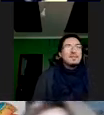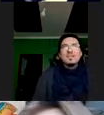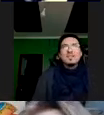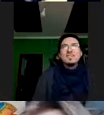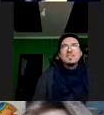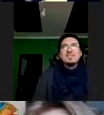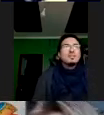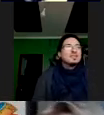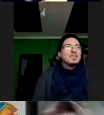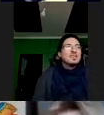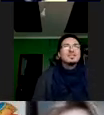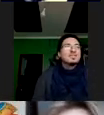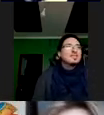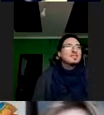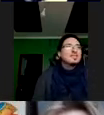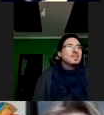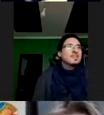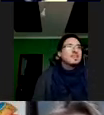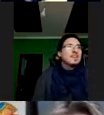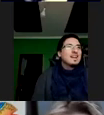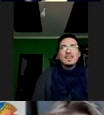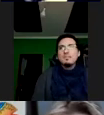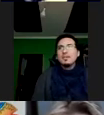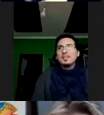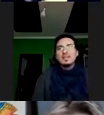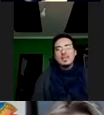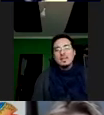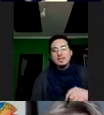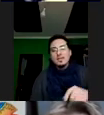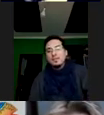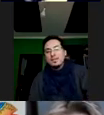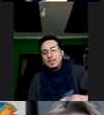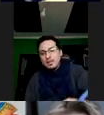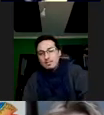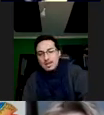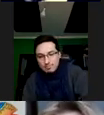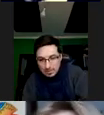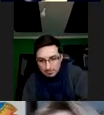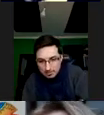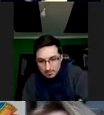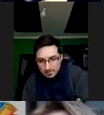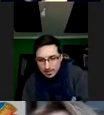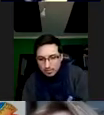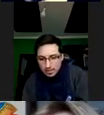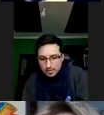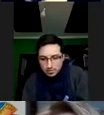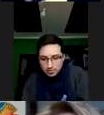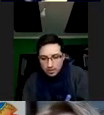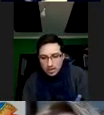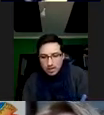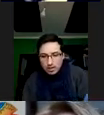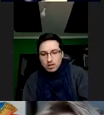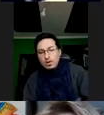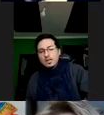Ya. Cerramos, chiquillos. Las respuestas, lamentablemente, para el que no